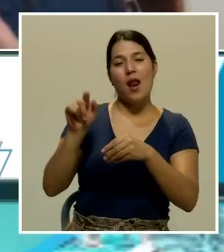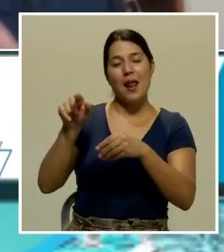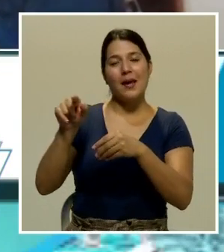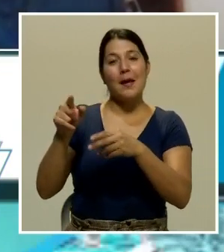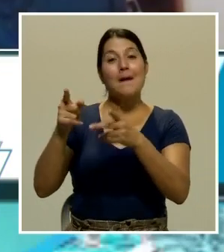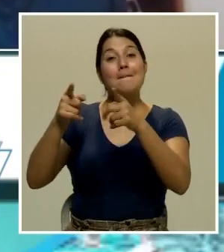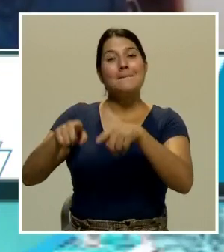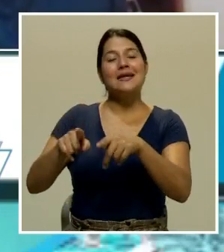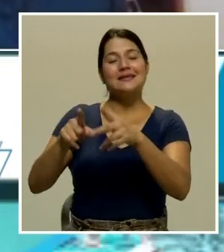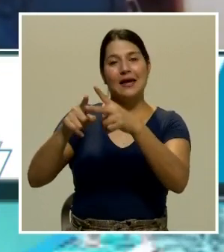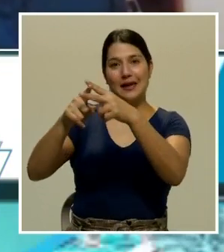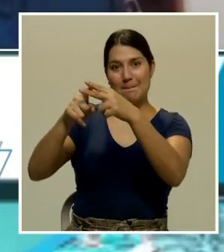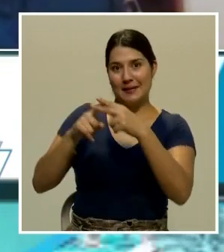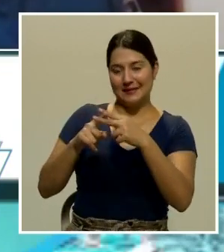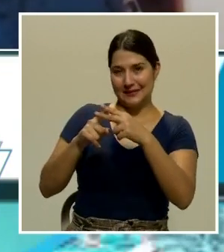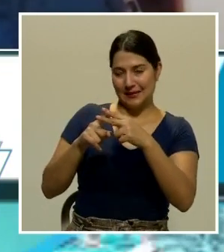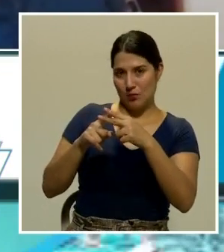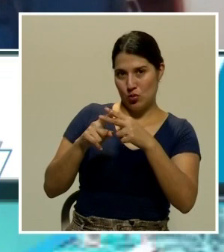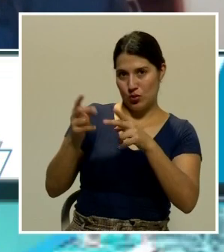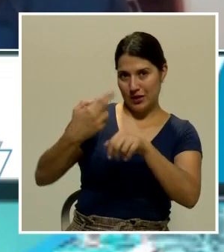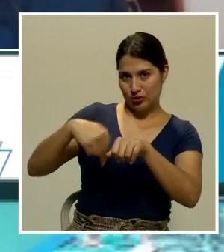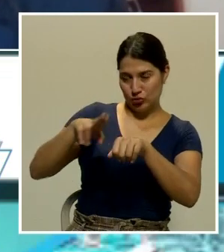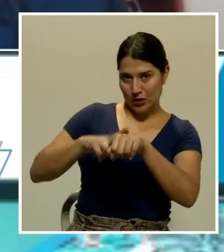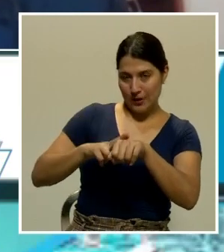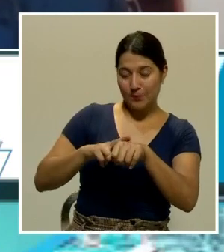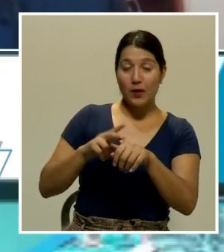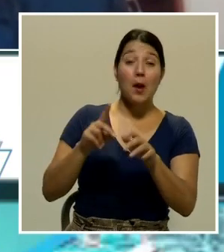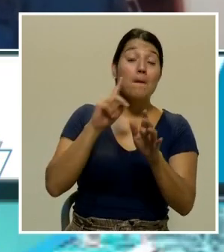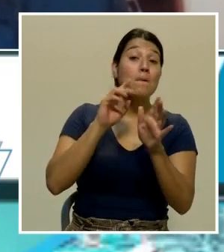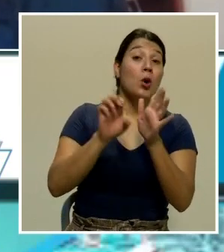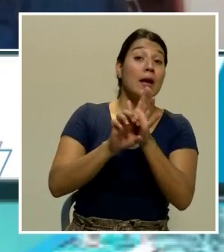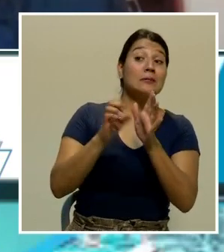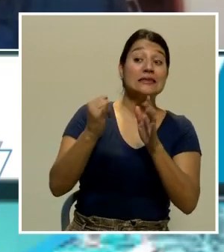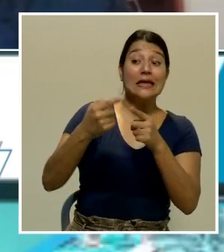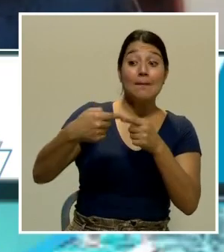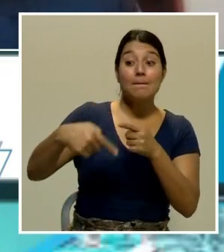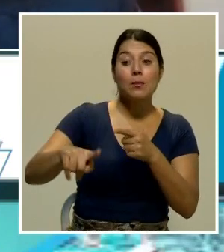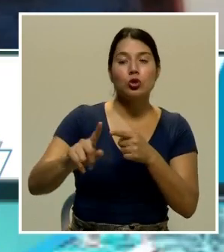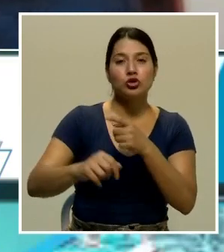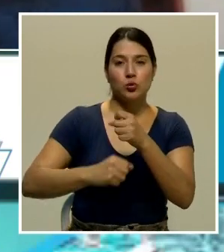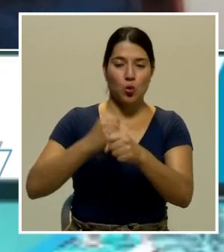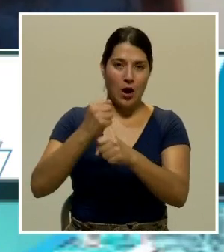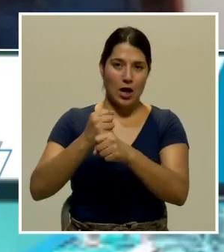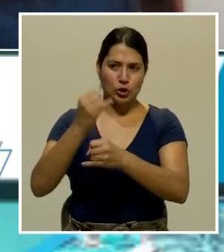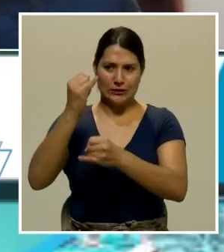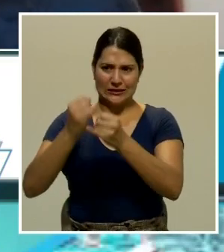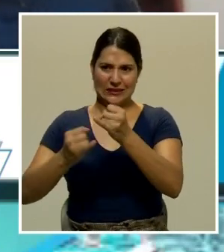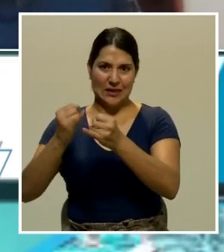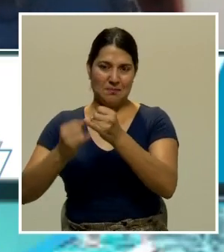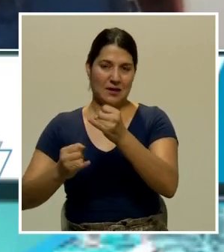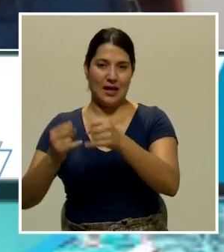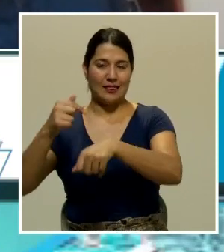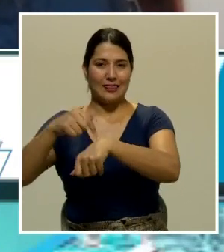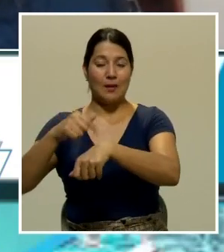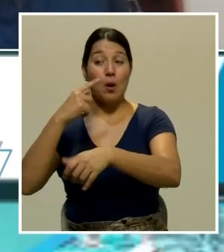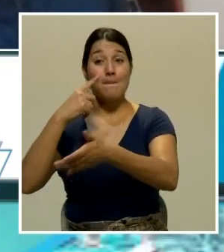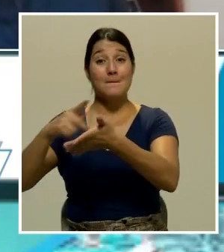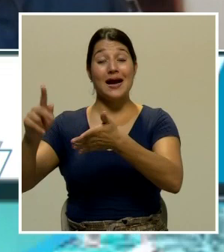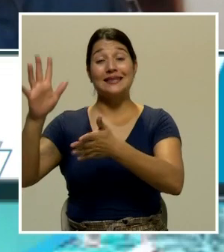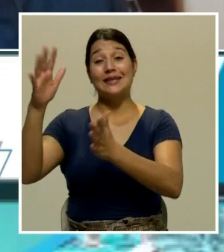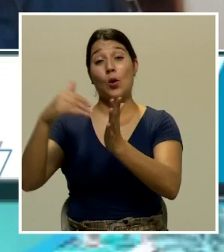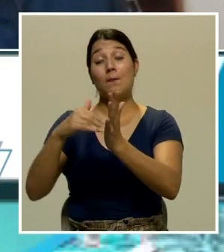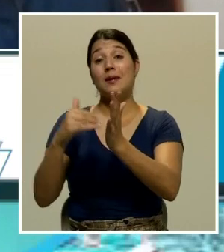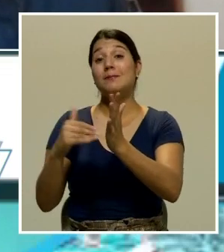momento determinado. Es decir, si el próximo año se nos vencieran, por decirle algo, 5 mil millones de dólares, eso no